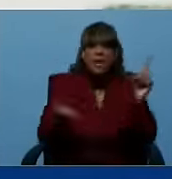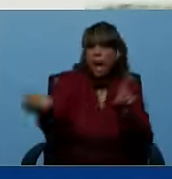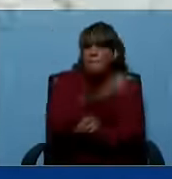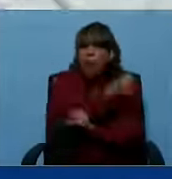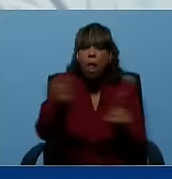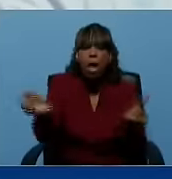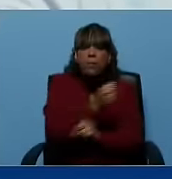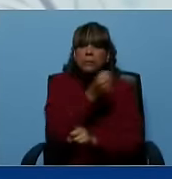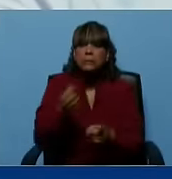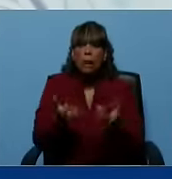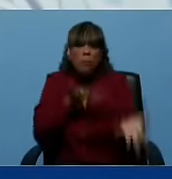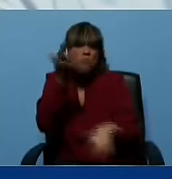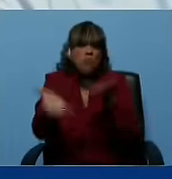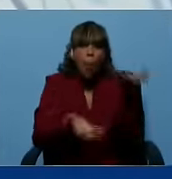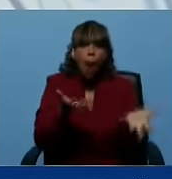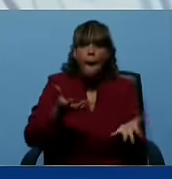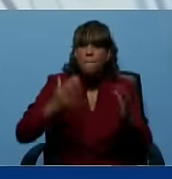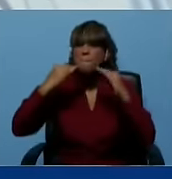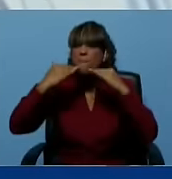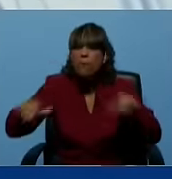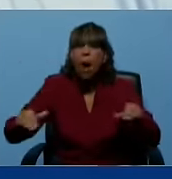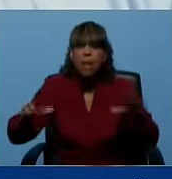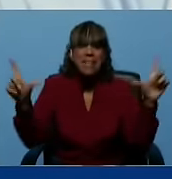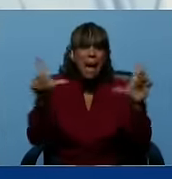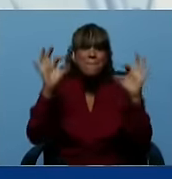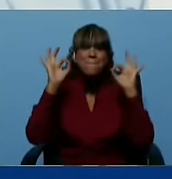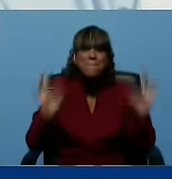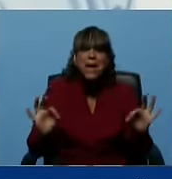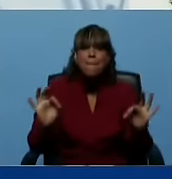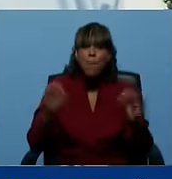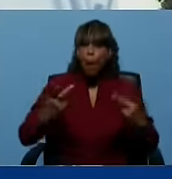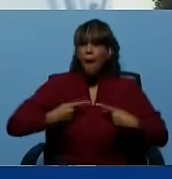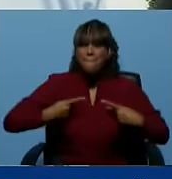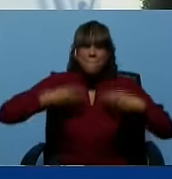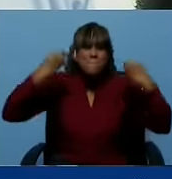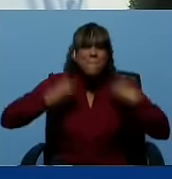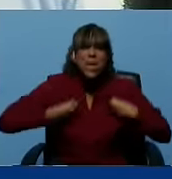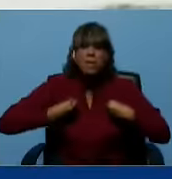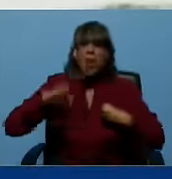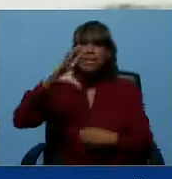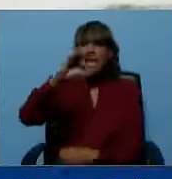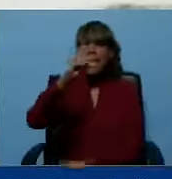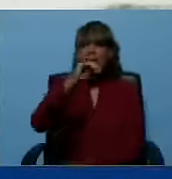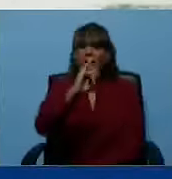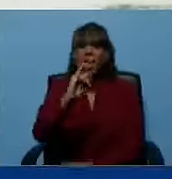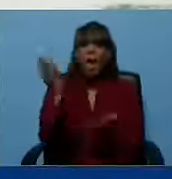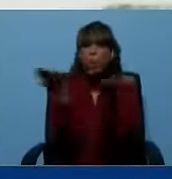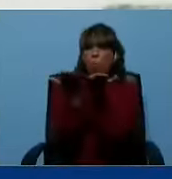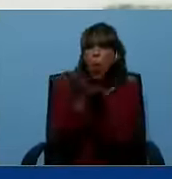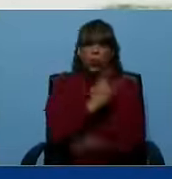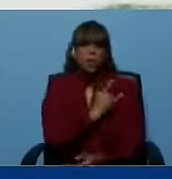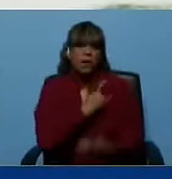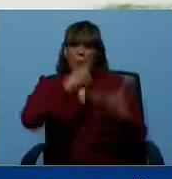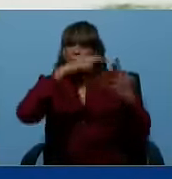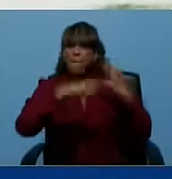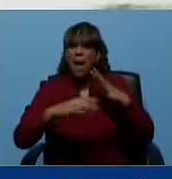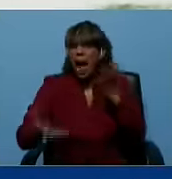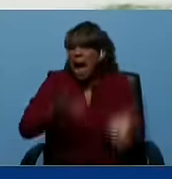violencia, para transmitir en vivo y directo la quema de hospitales, CDI, escuelas, universidades.